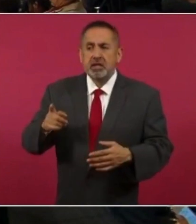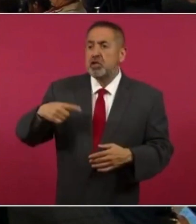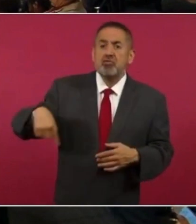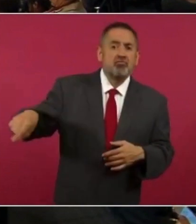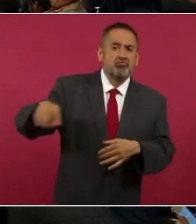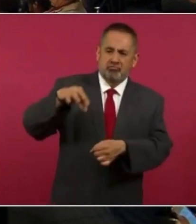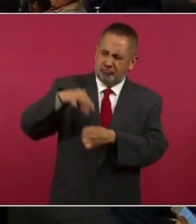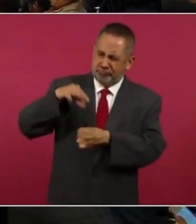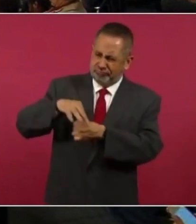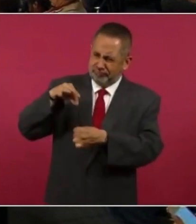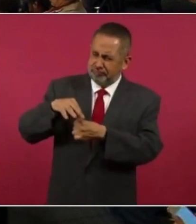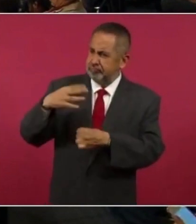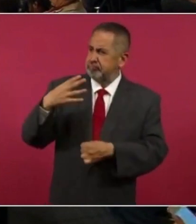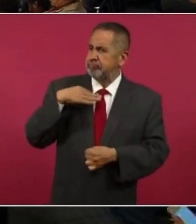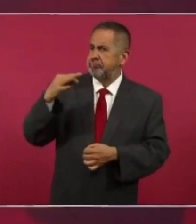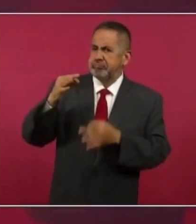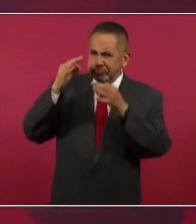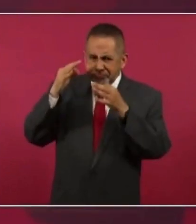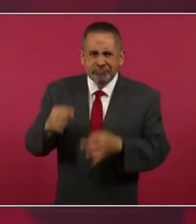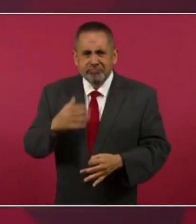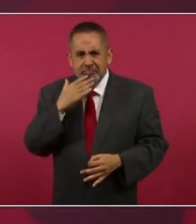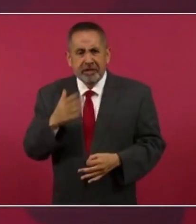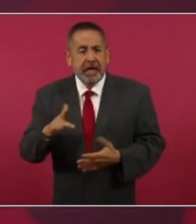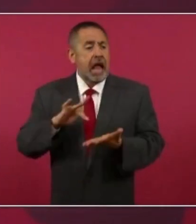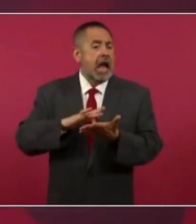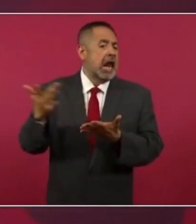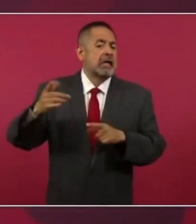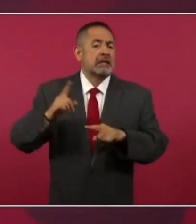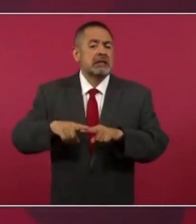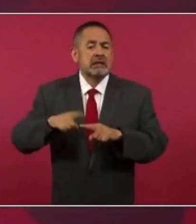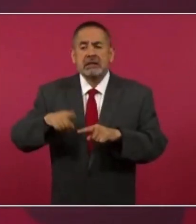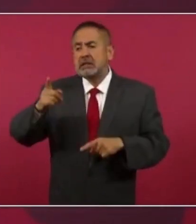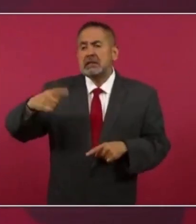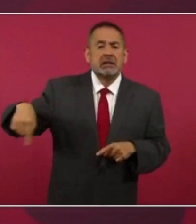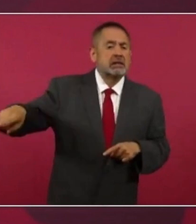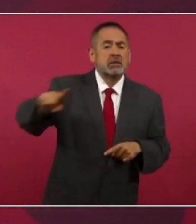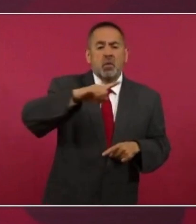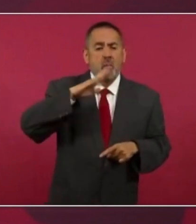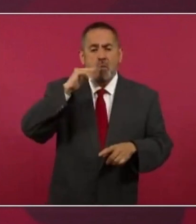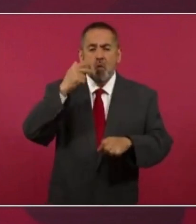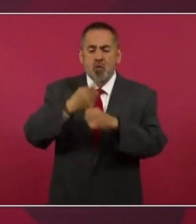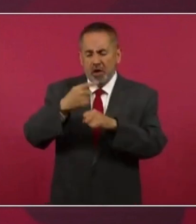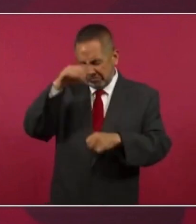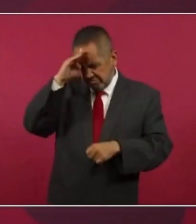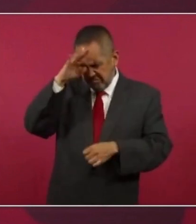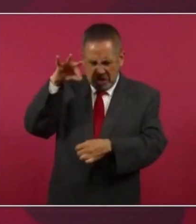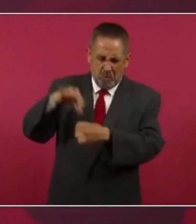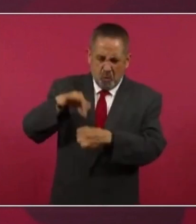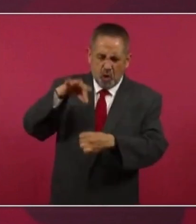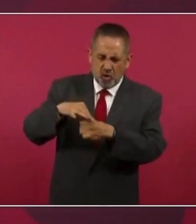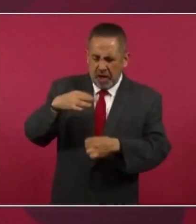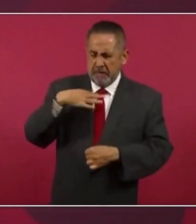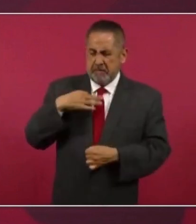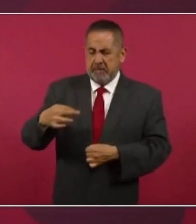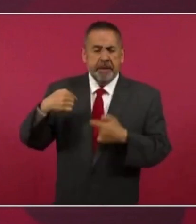legítimamente constituido. Estamos aquí por la voluntad del pueblo de México.